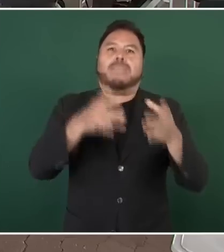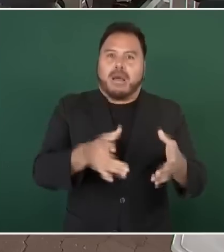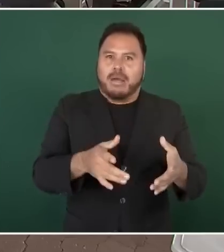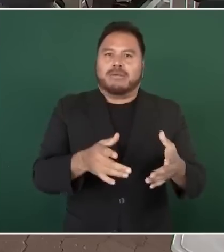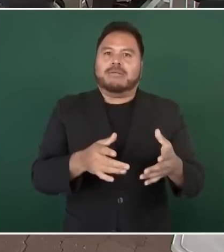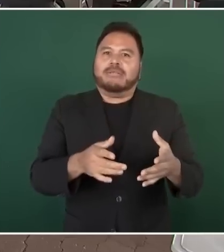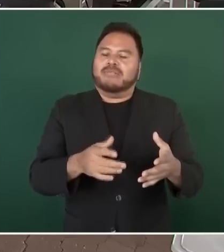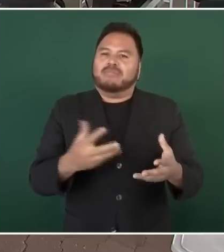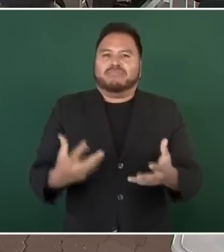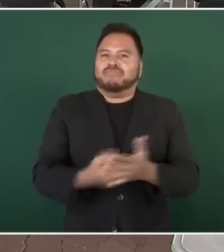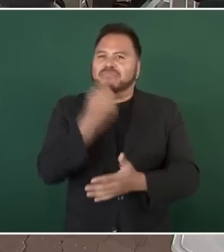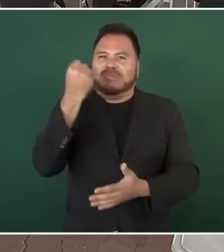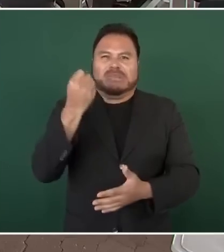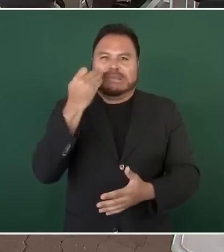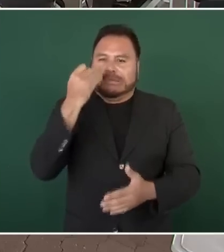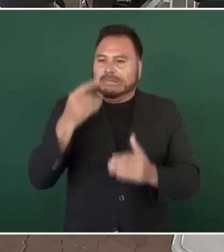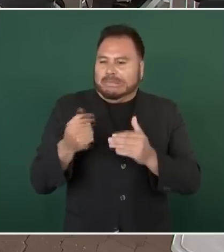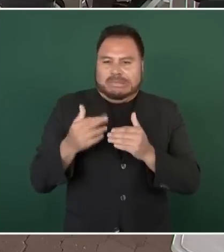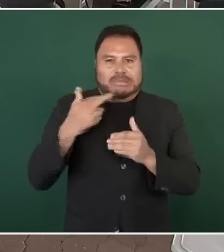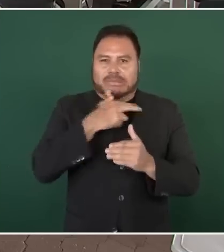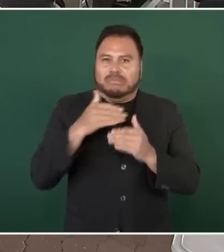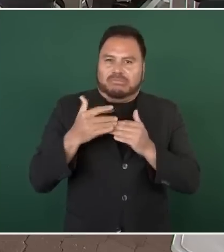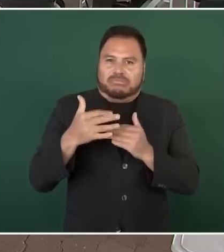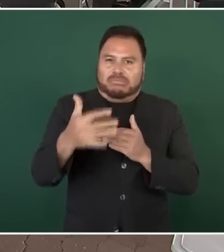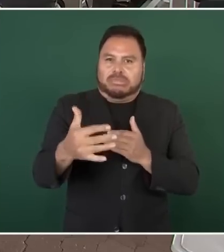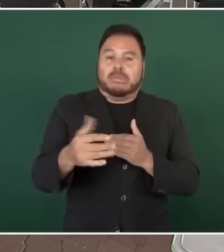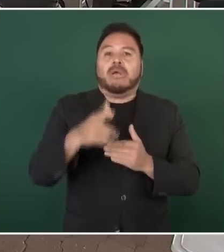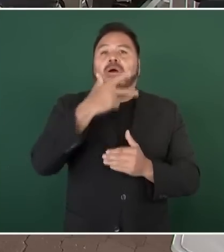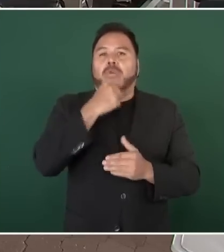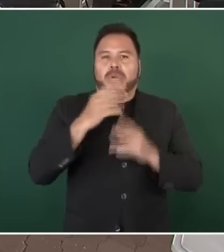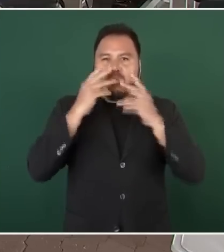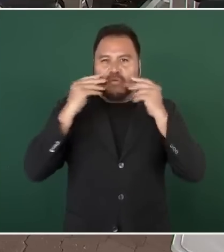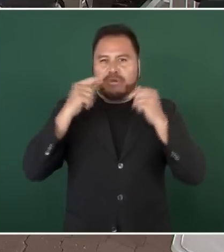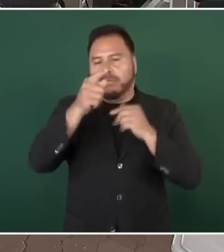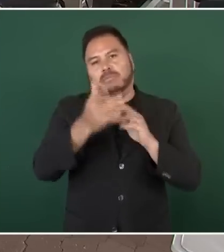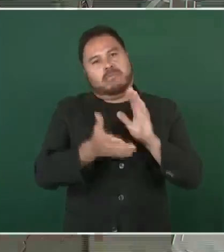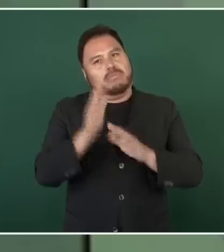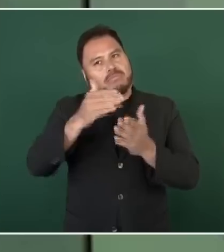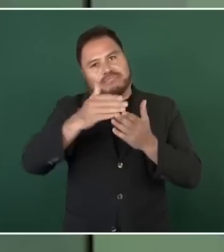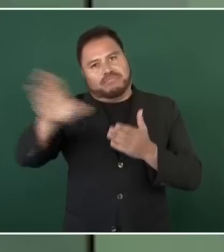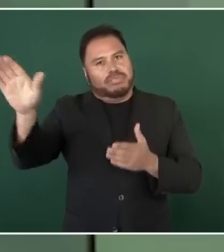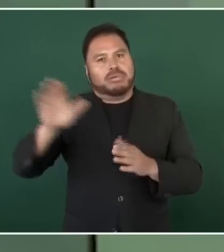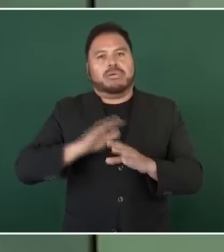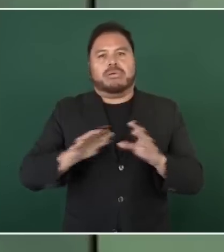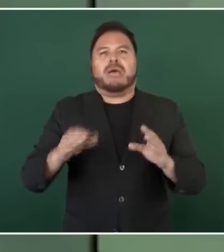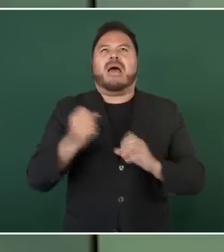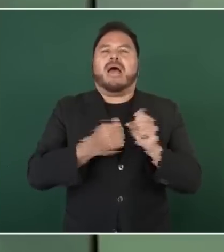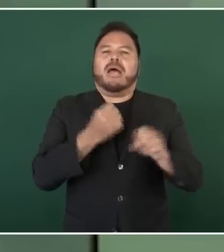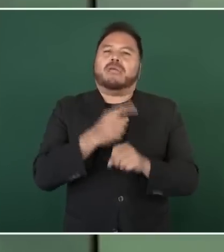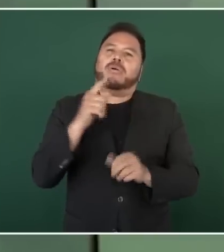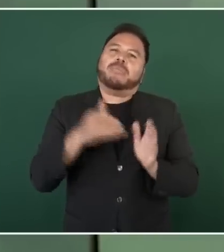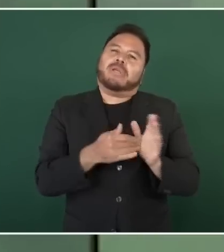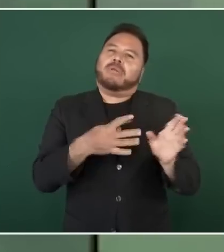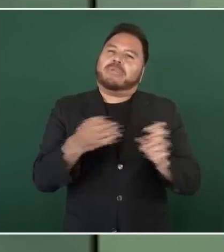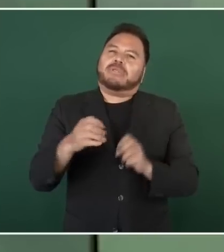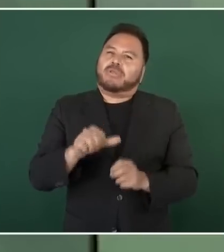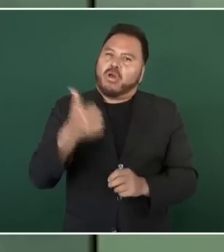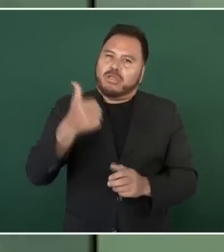maderista. Se va al exilio Porfirio Díaz en 1911,